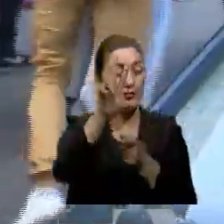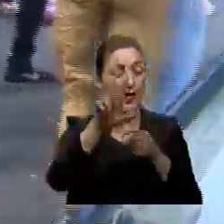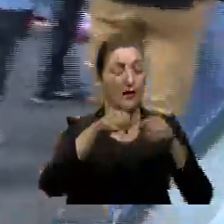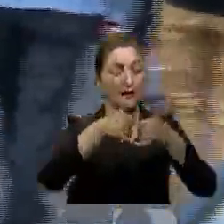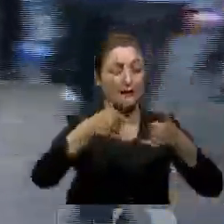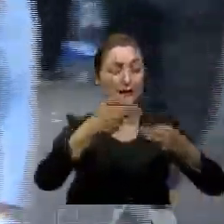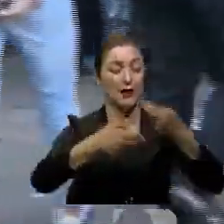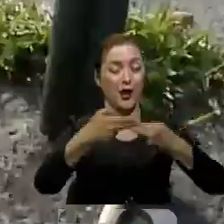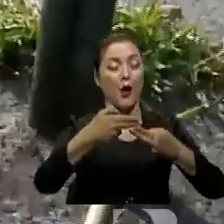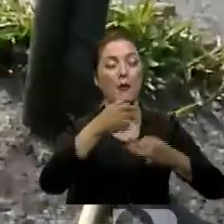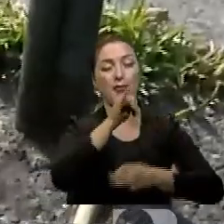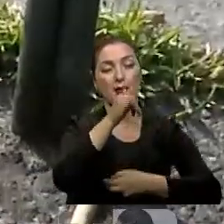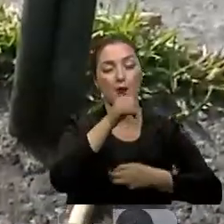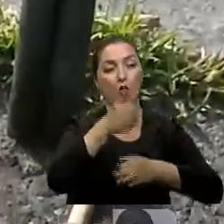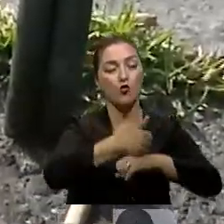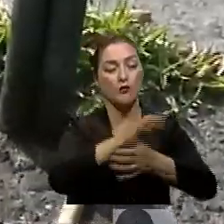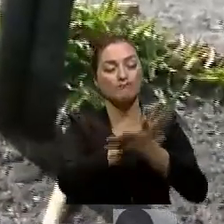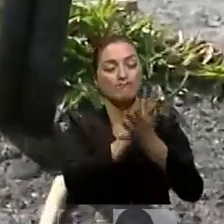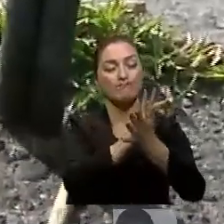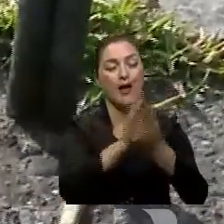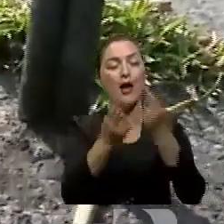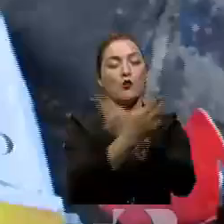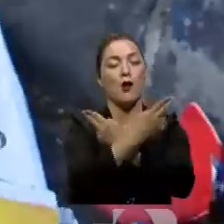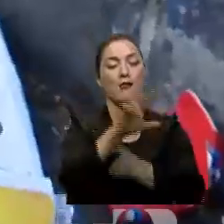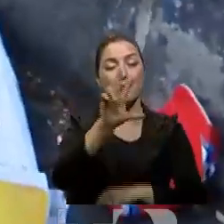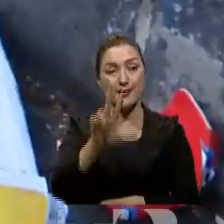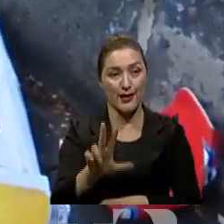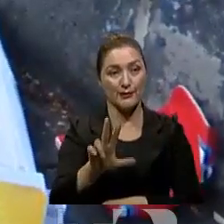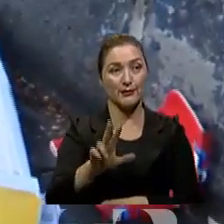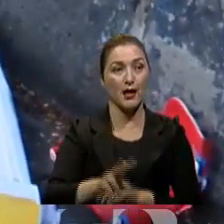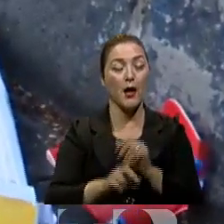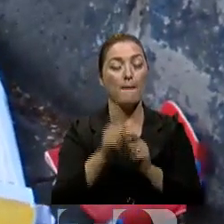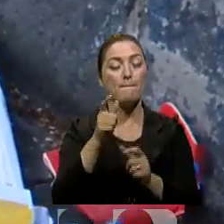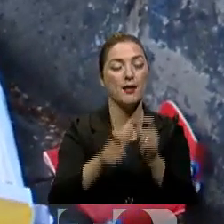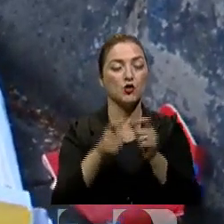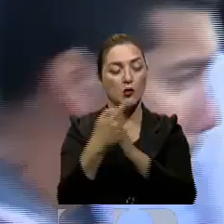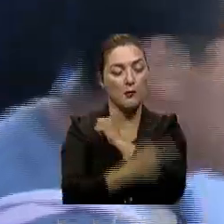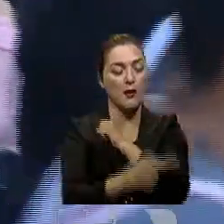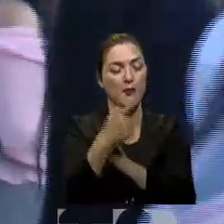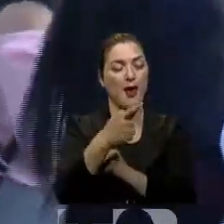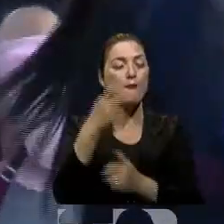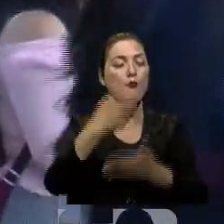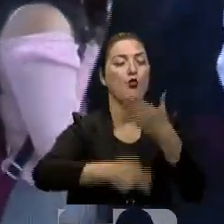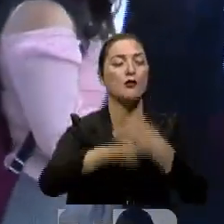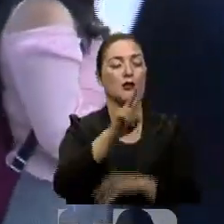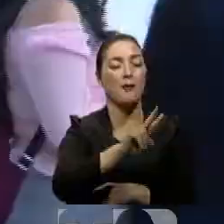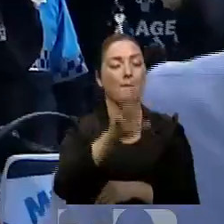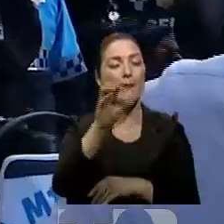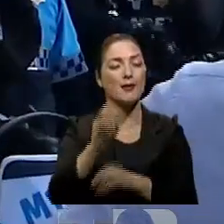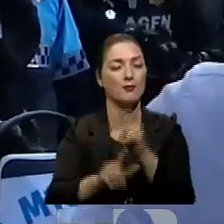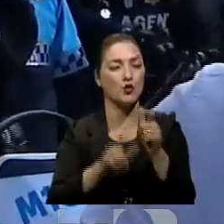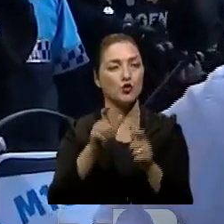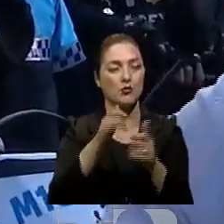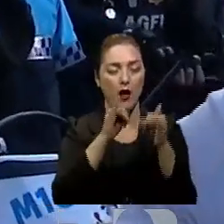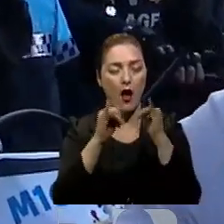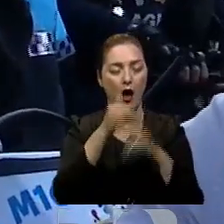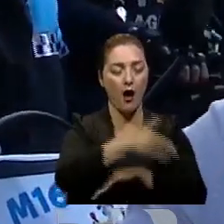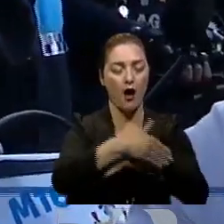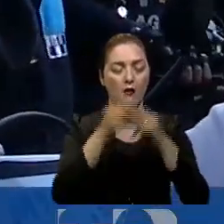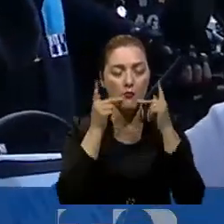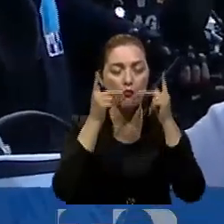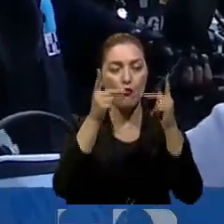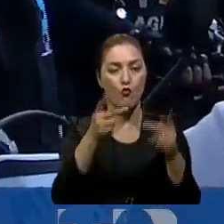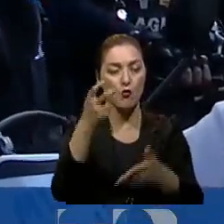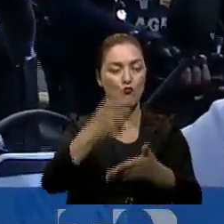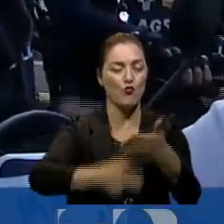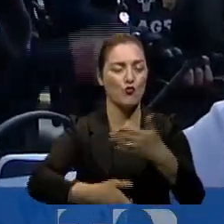sin autorización y más de 20 personas recibieron sanciones económicas por libar en la vía pública. Obviamente hay personas